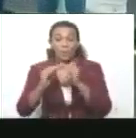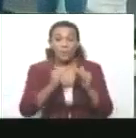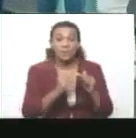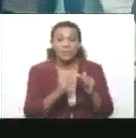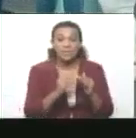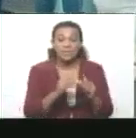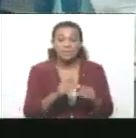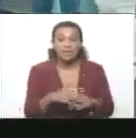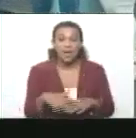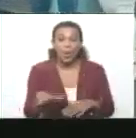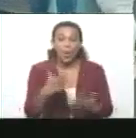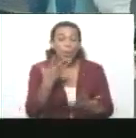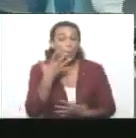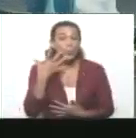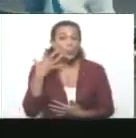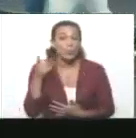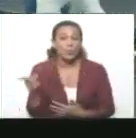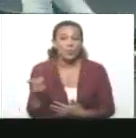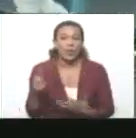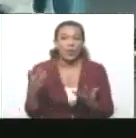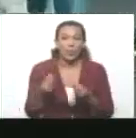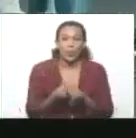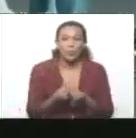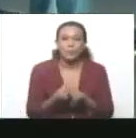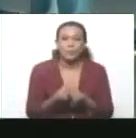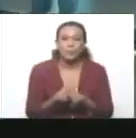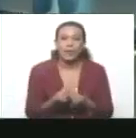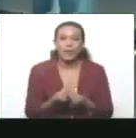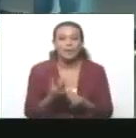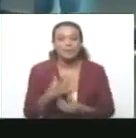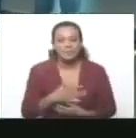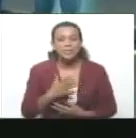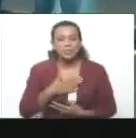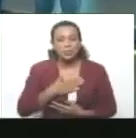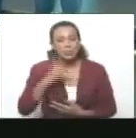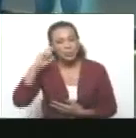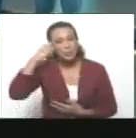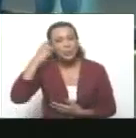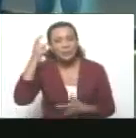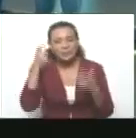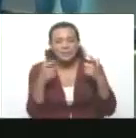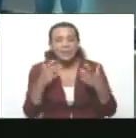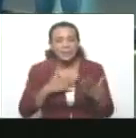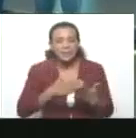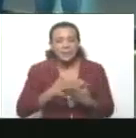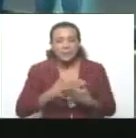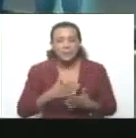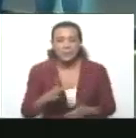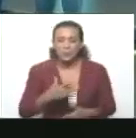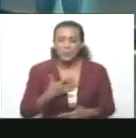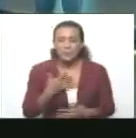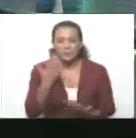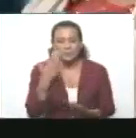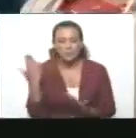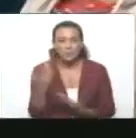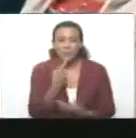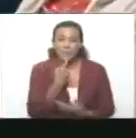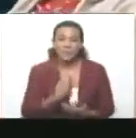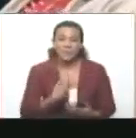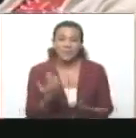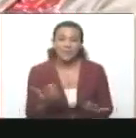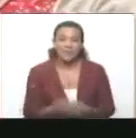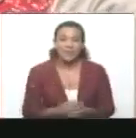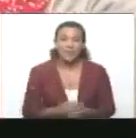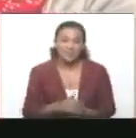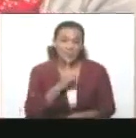y orgullosa de estar aquí con un digno hijo de Chávez. Bueno, usted me dirá. No, lo